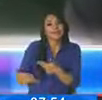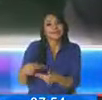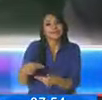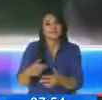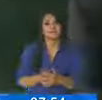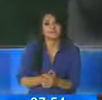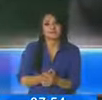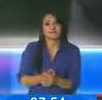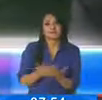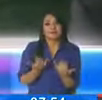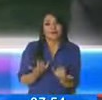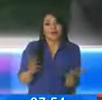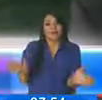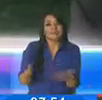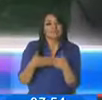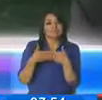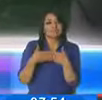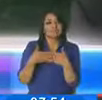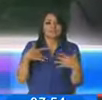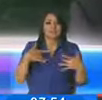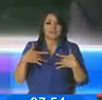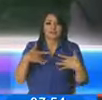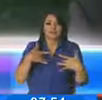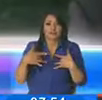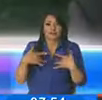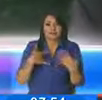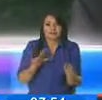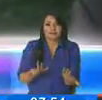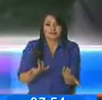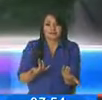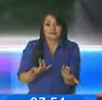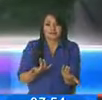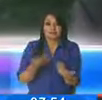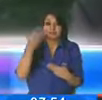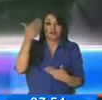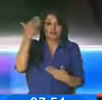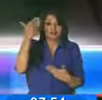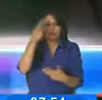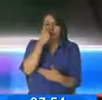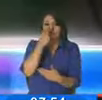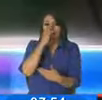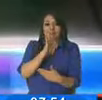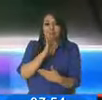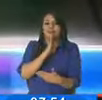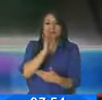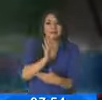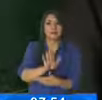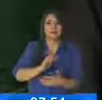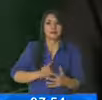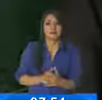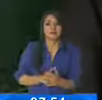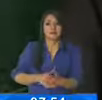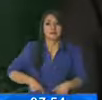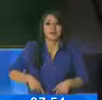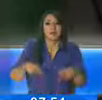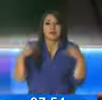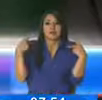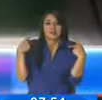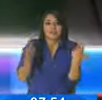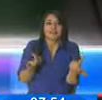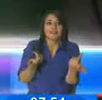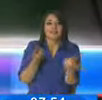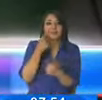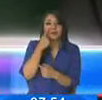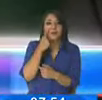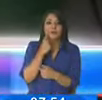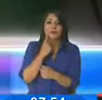se cierra un gran ciclo del teatro crítico, político, satírico. Decir que la vida es como una lágrima que